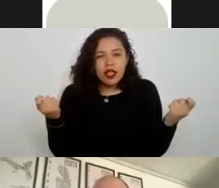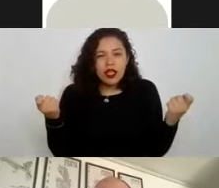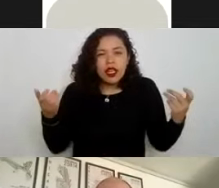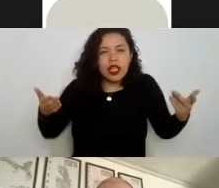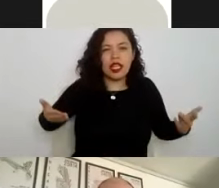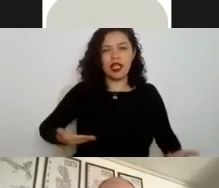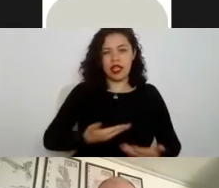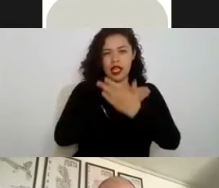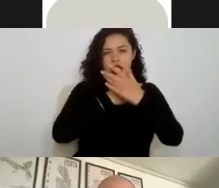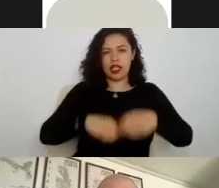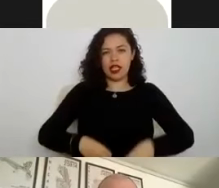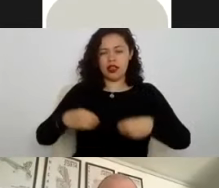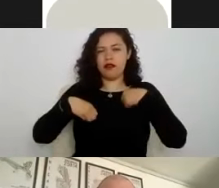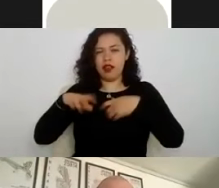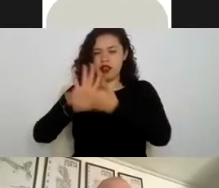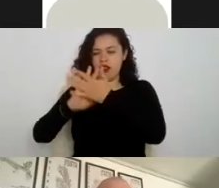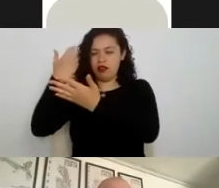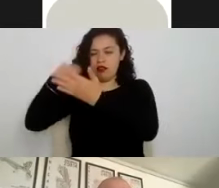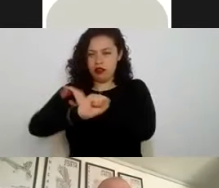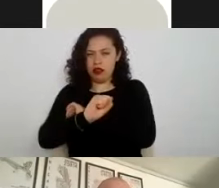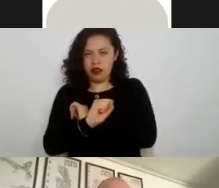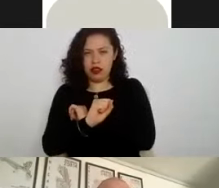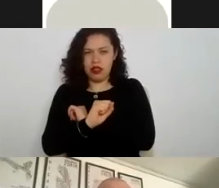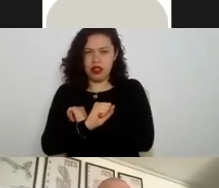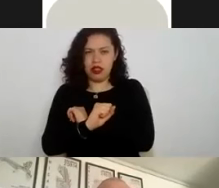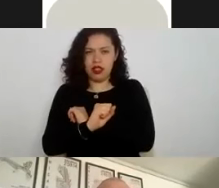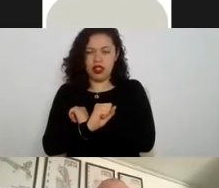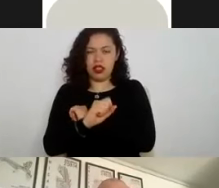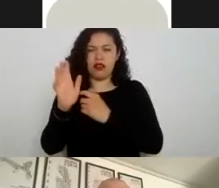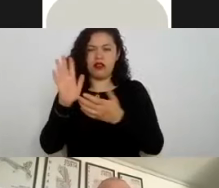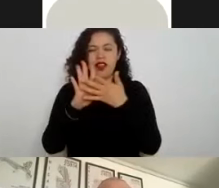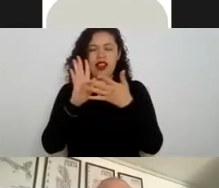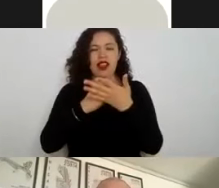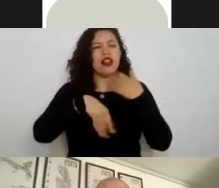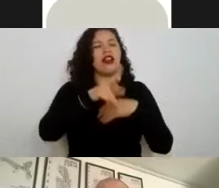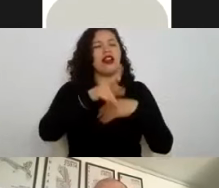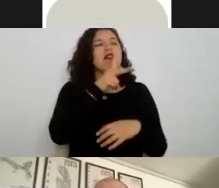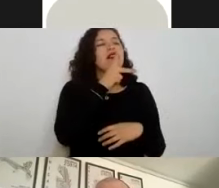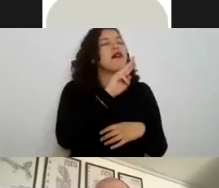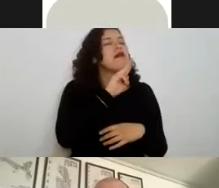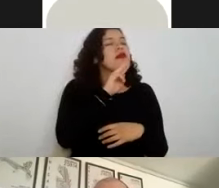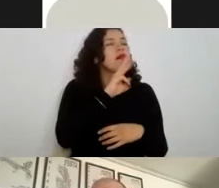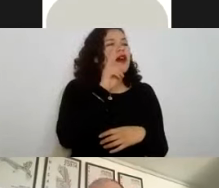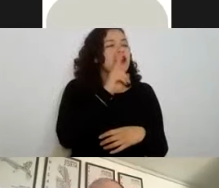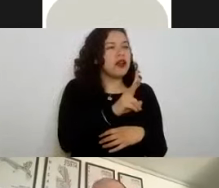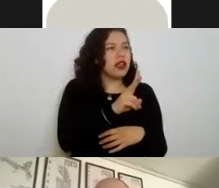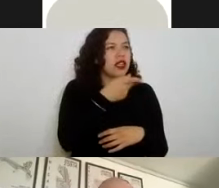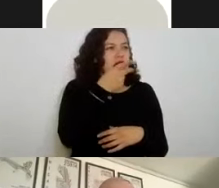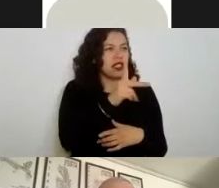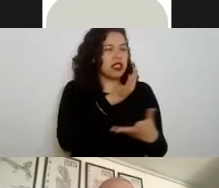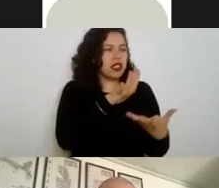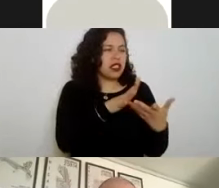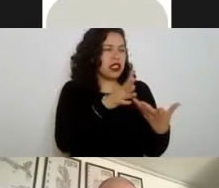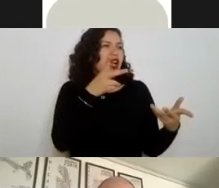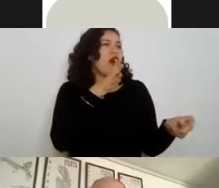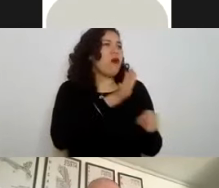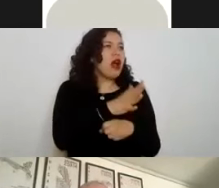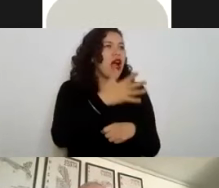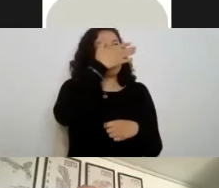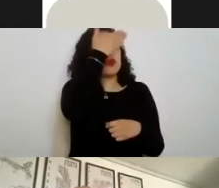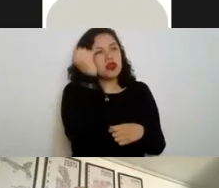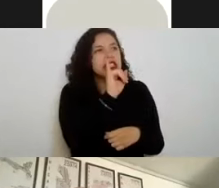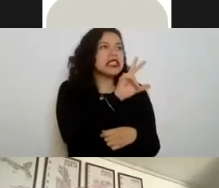Animal. Entrar a la cárcel, ver a la mamá, yo no sé, pues ella qué delito cometió, si es inocente, si no, pero pues a mí me